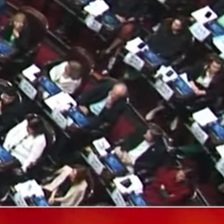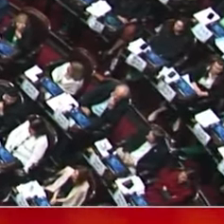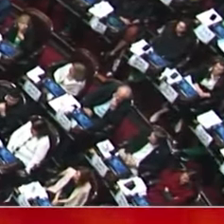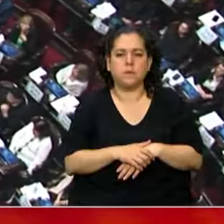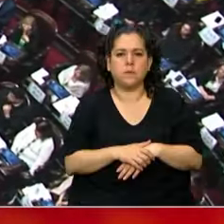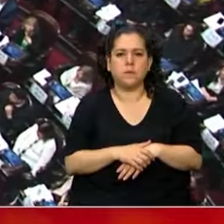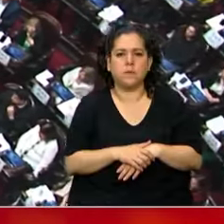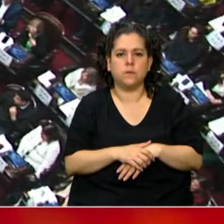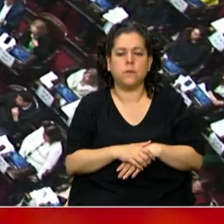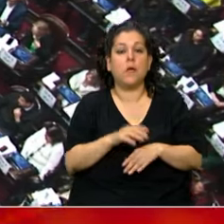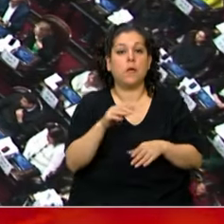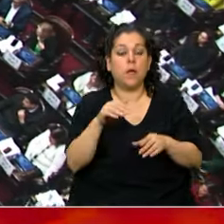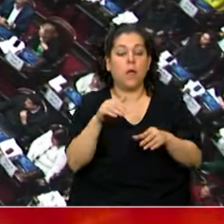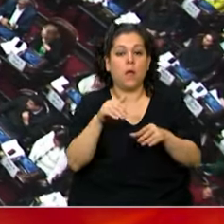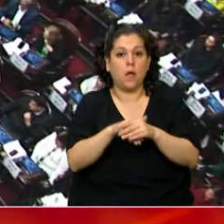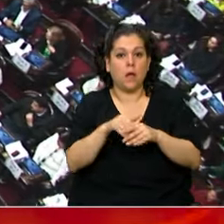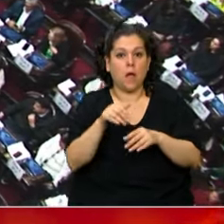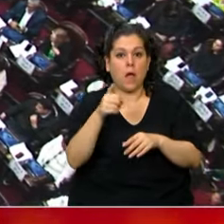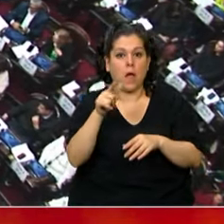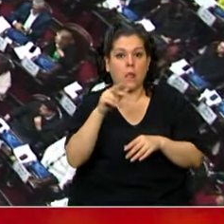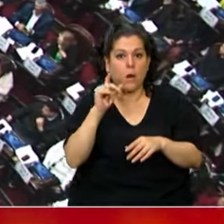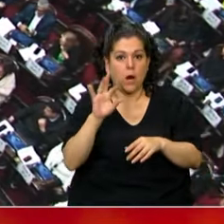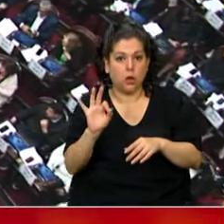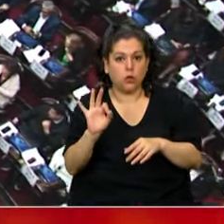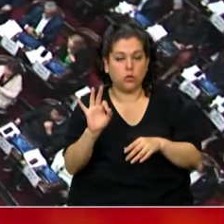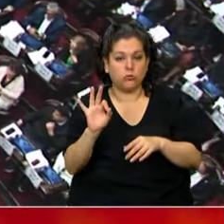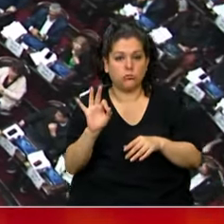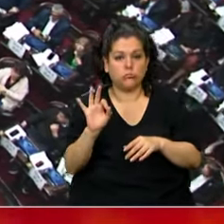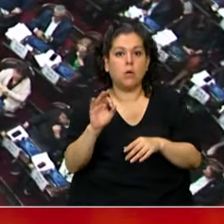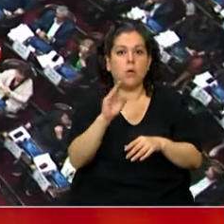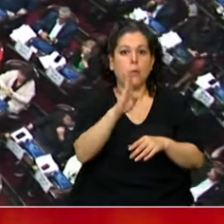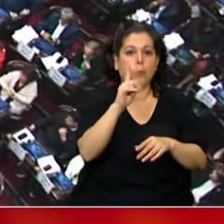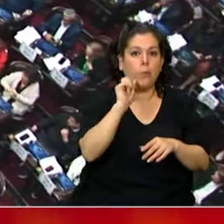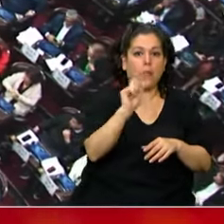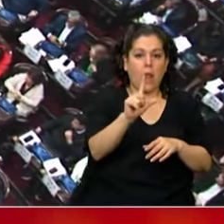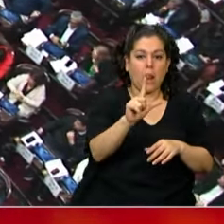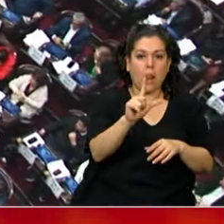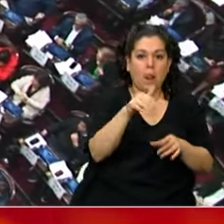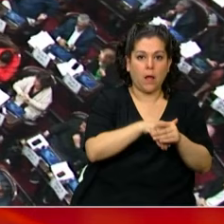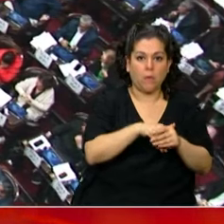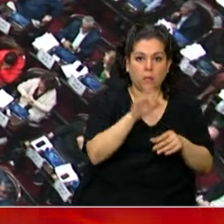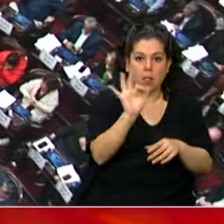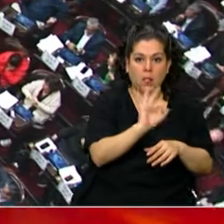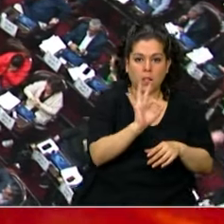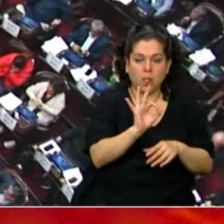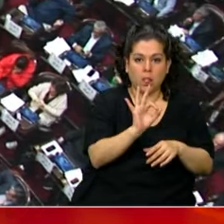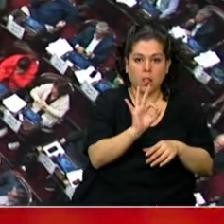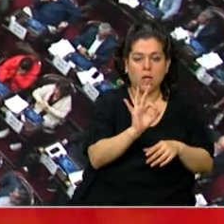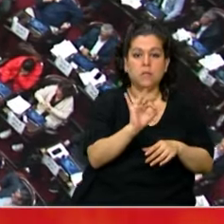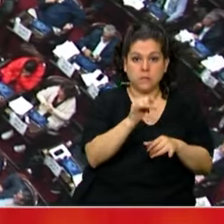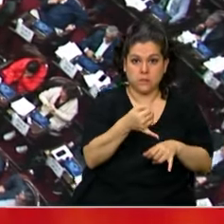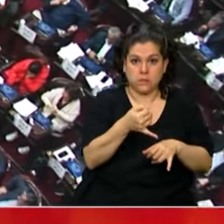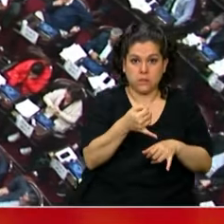diputado Álvarez se abstiene se abstiene diputado Vidal se abstiene